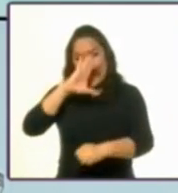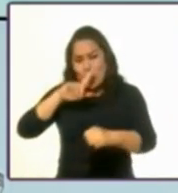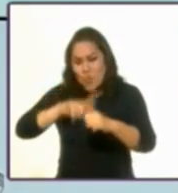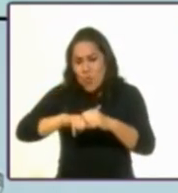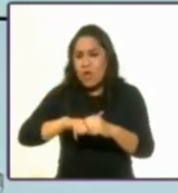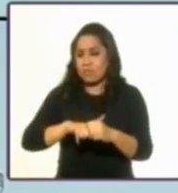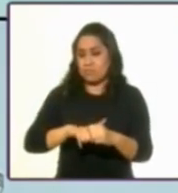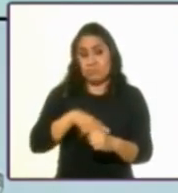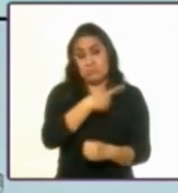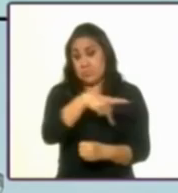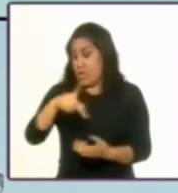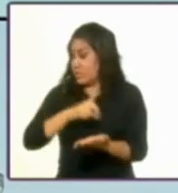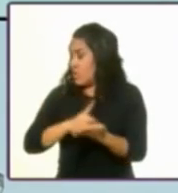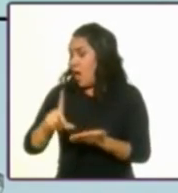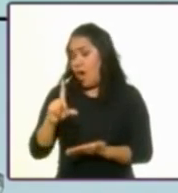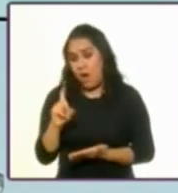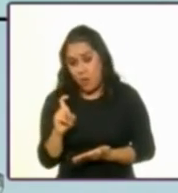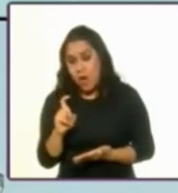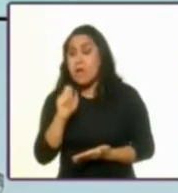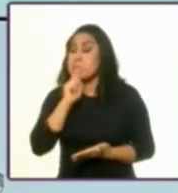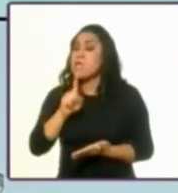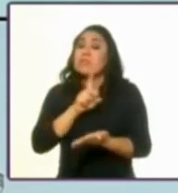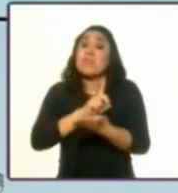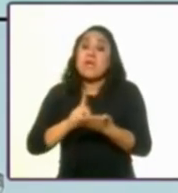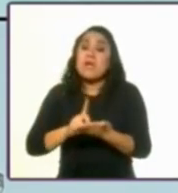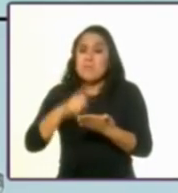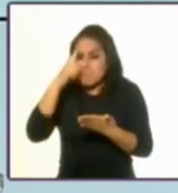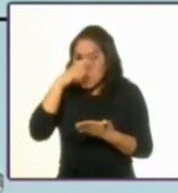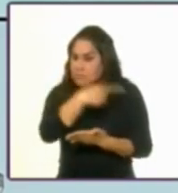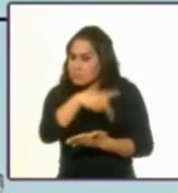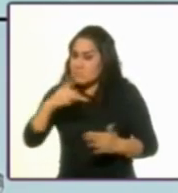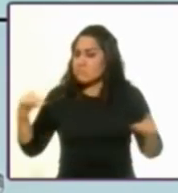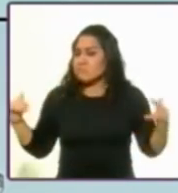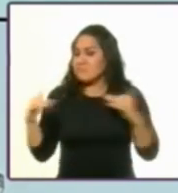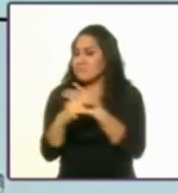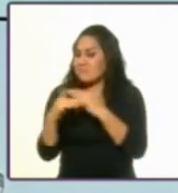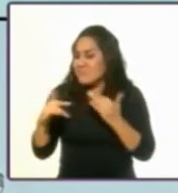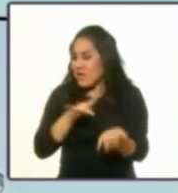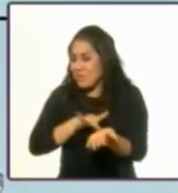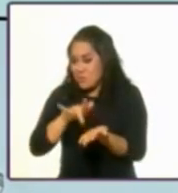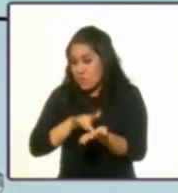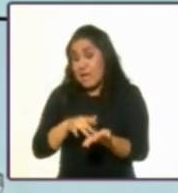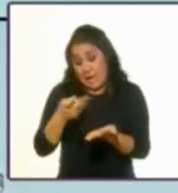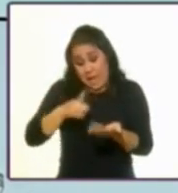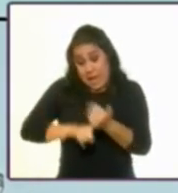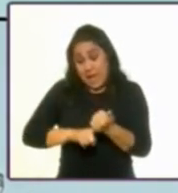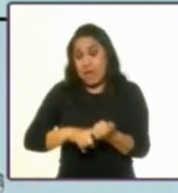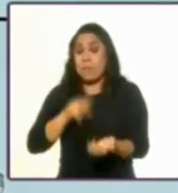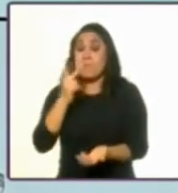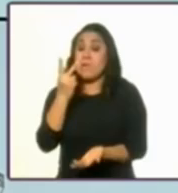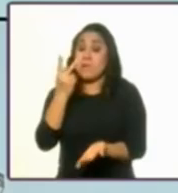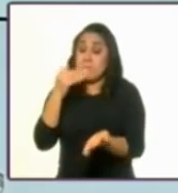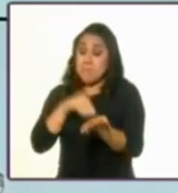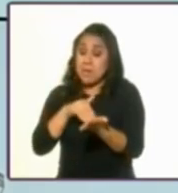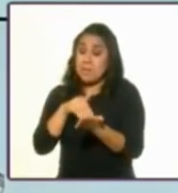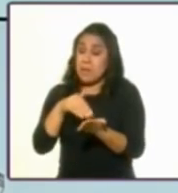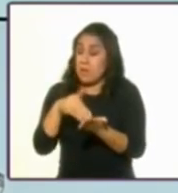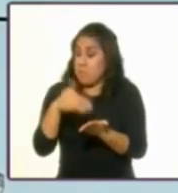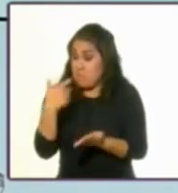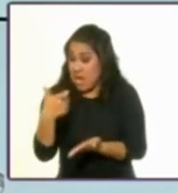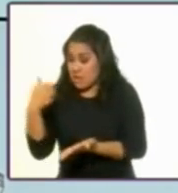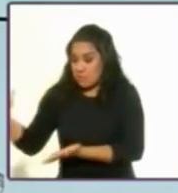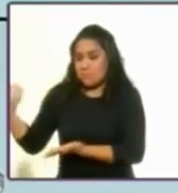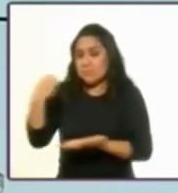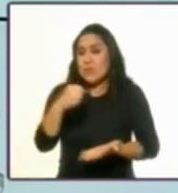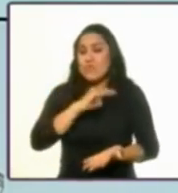derecho al agua en el derecho a una movilidad sustentable lo vamos a hacer con los 25 mil millones de pesos que vamos